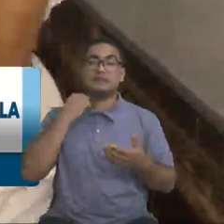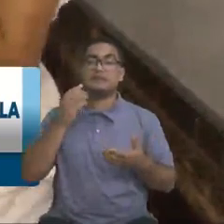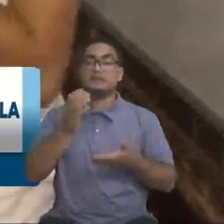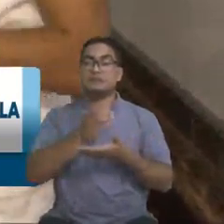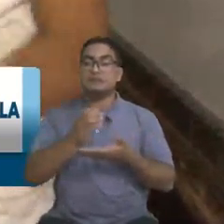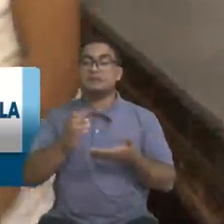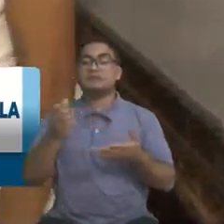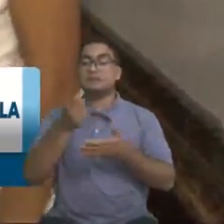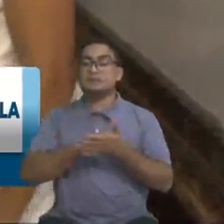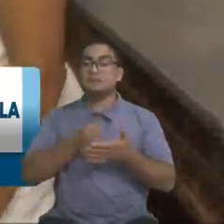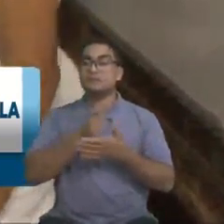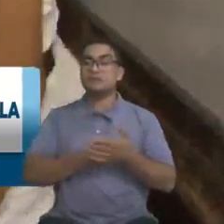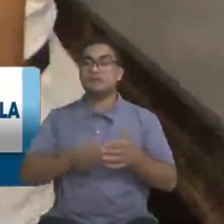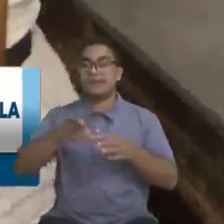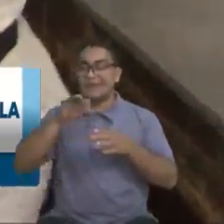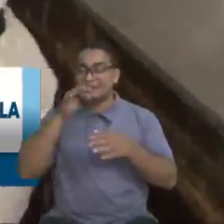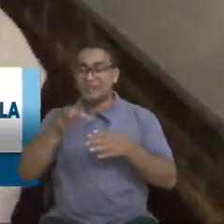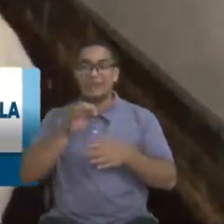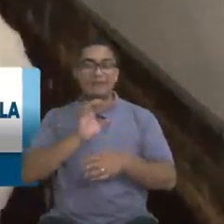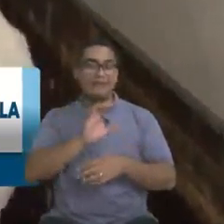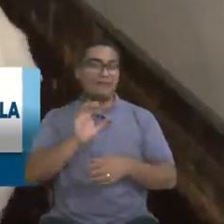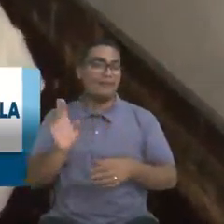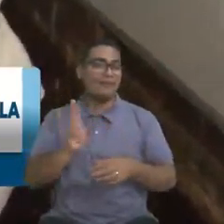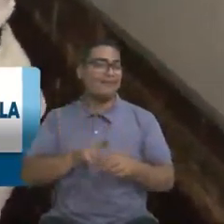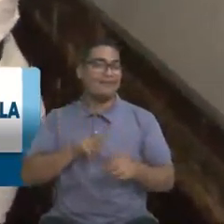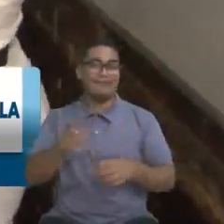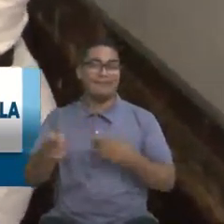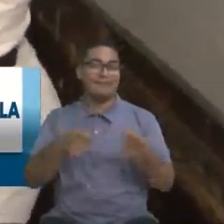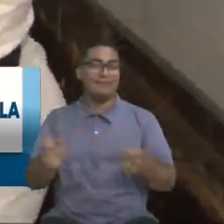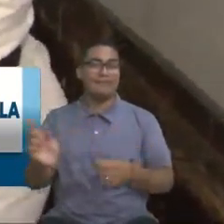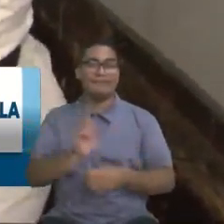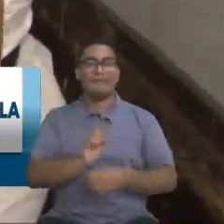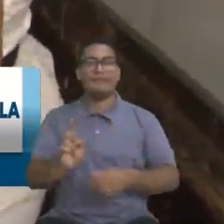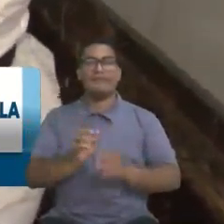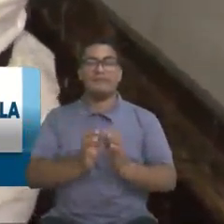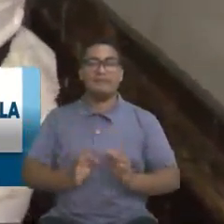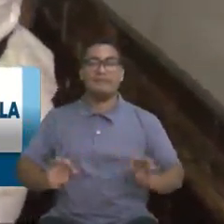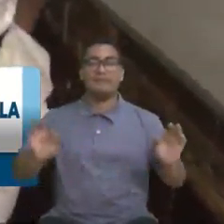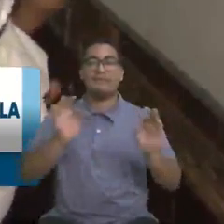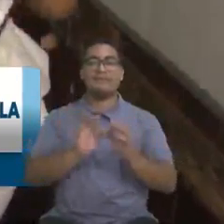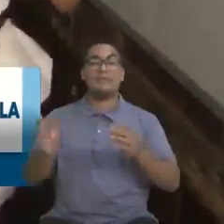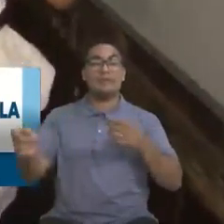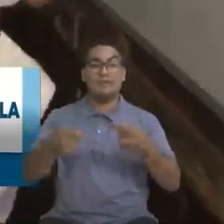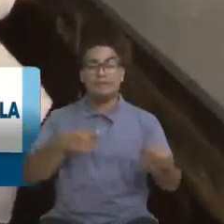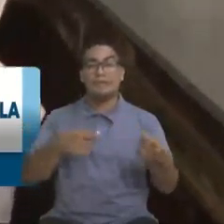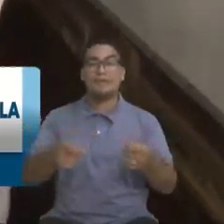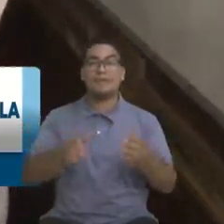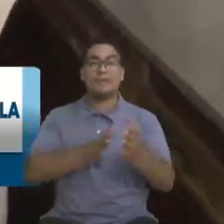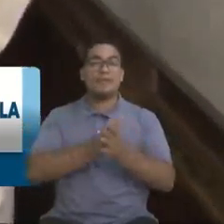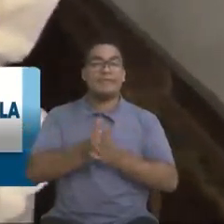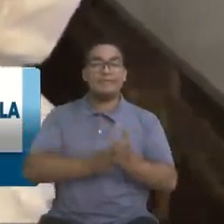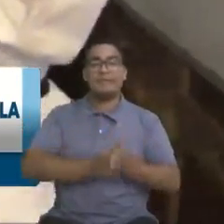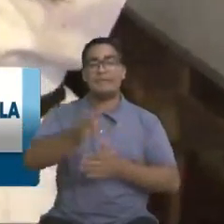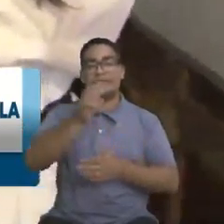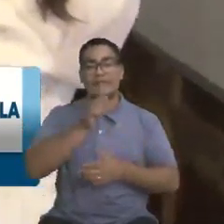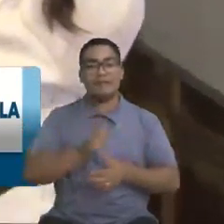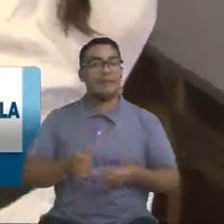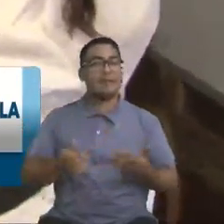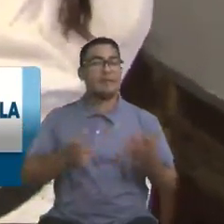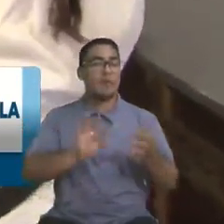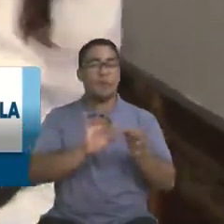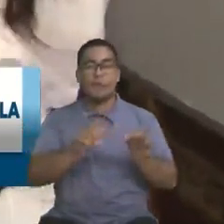Sí, entonces tiene que estar en alerta la mamá, verle la alimentación que se da. Otra cosa que le iba a decir, en los